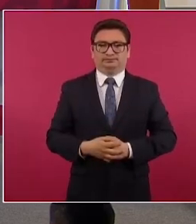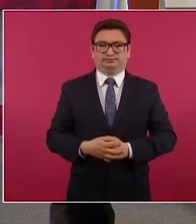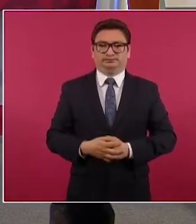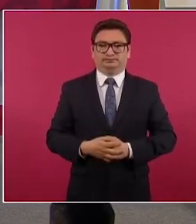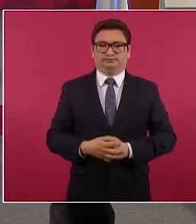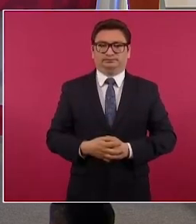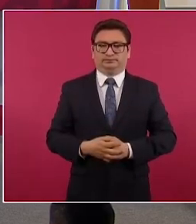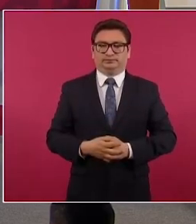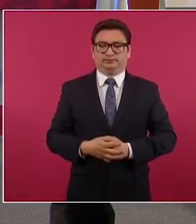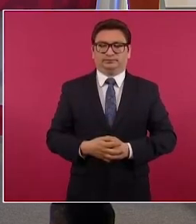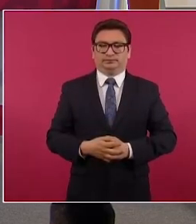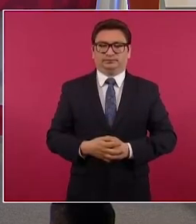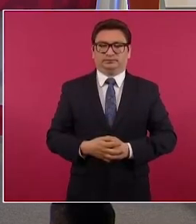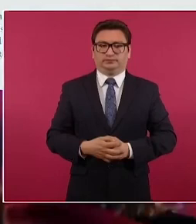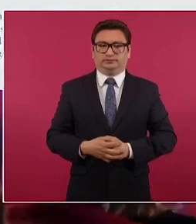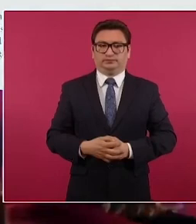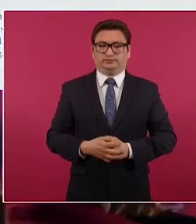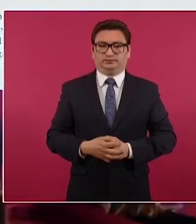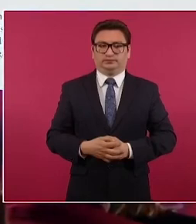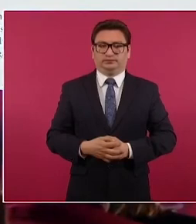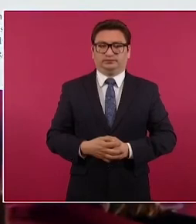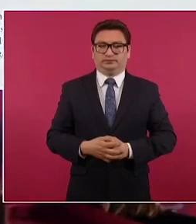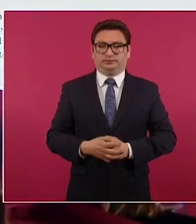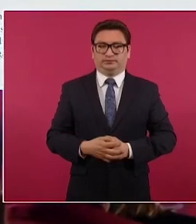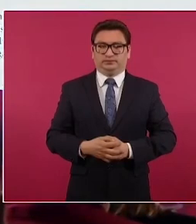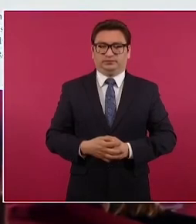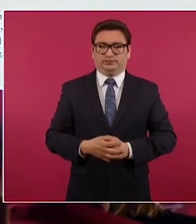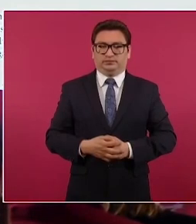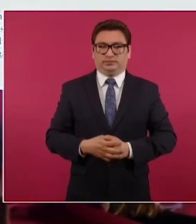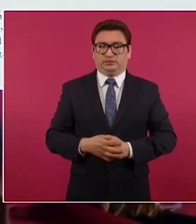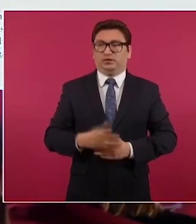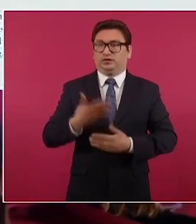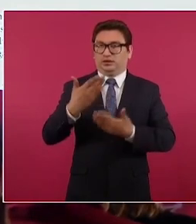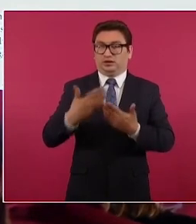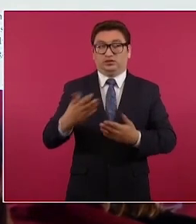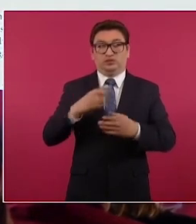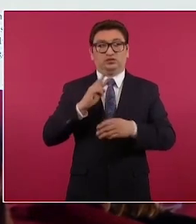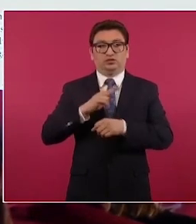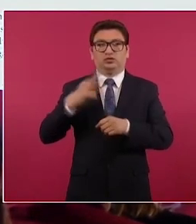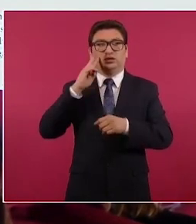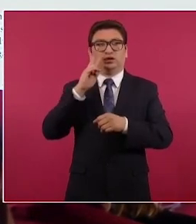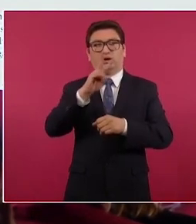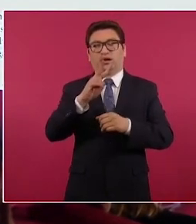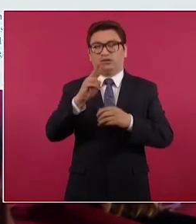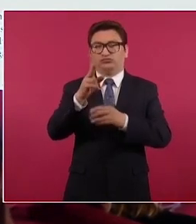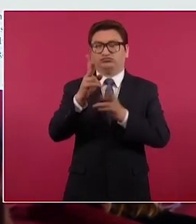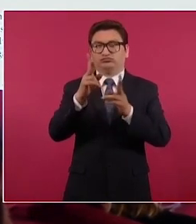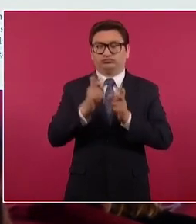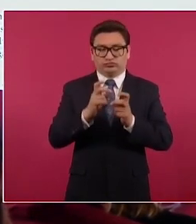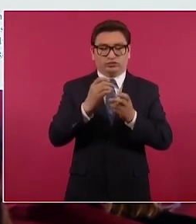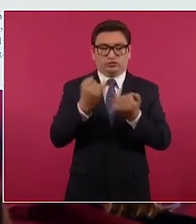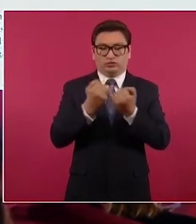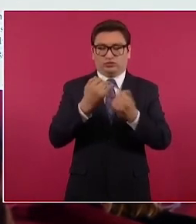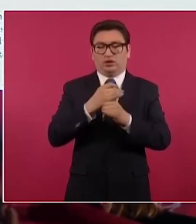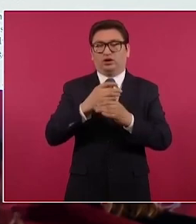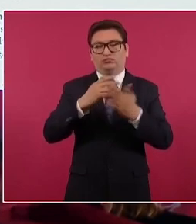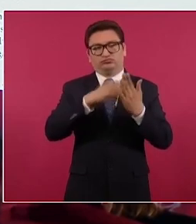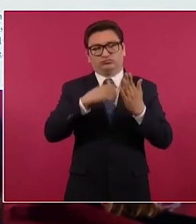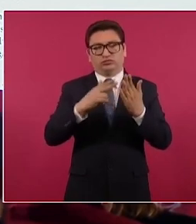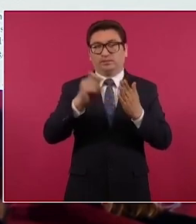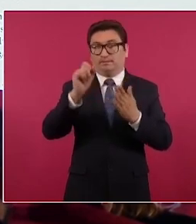Después de organizar la entrega virtual y una reproducción facsimilar a escala